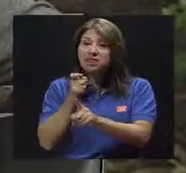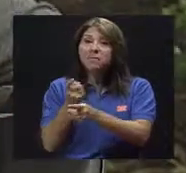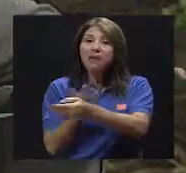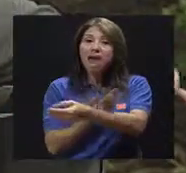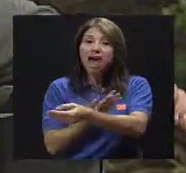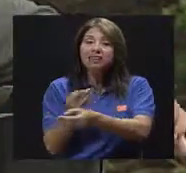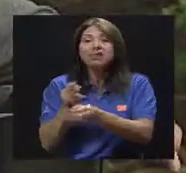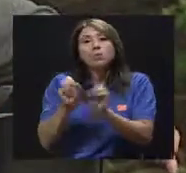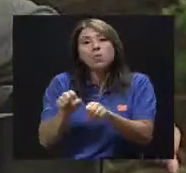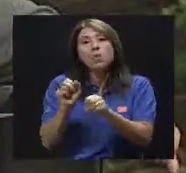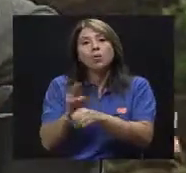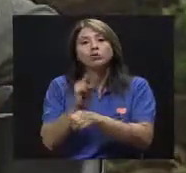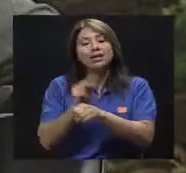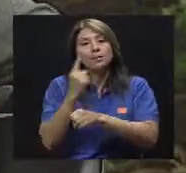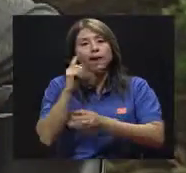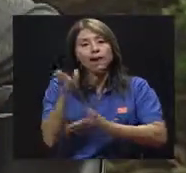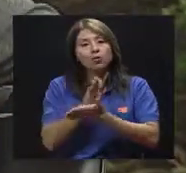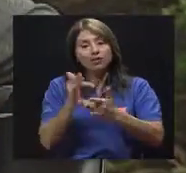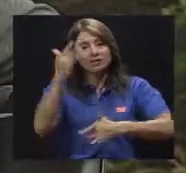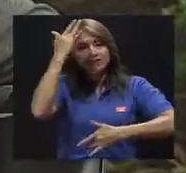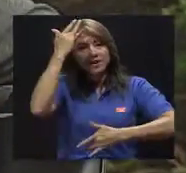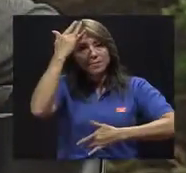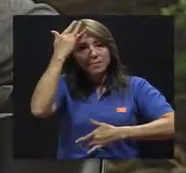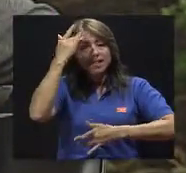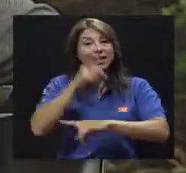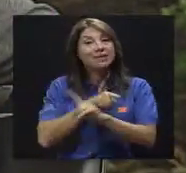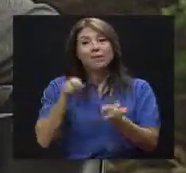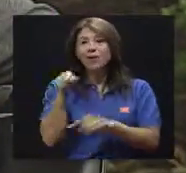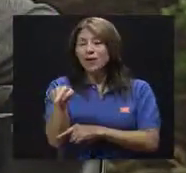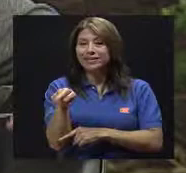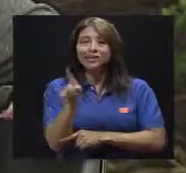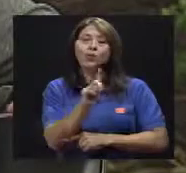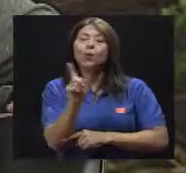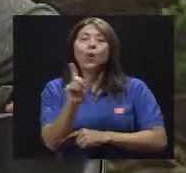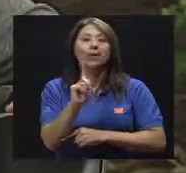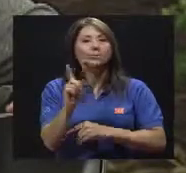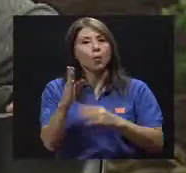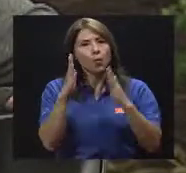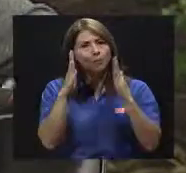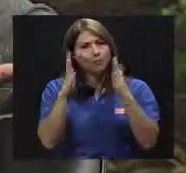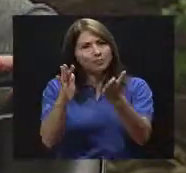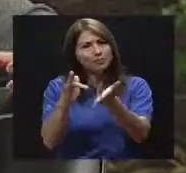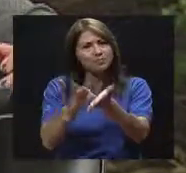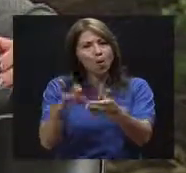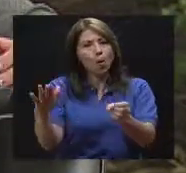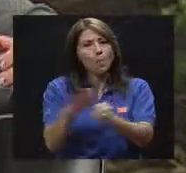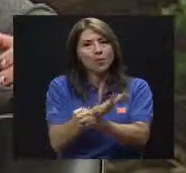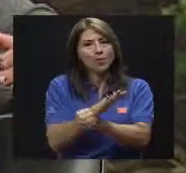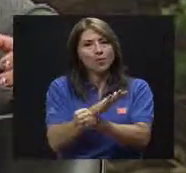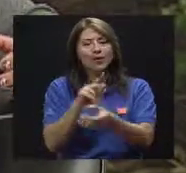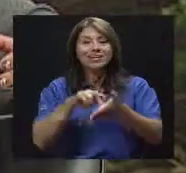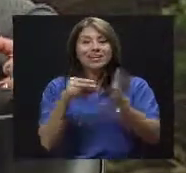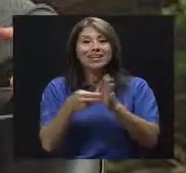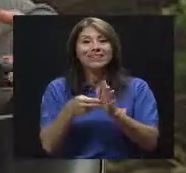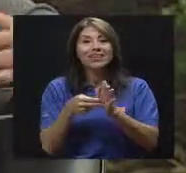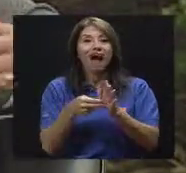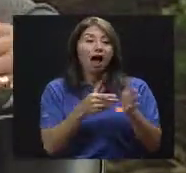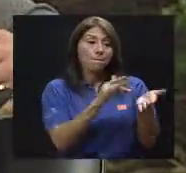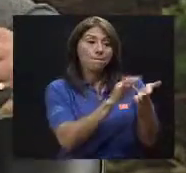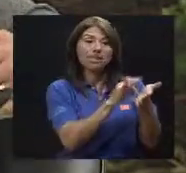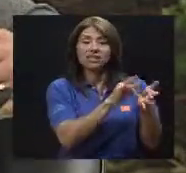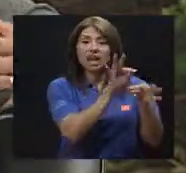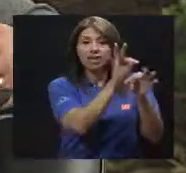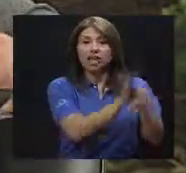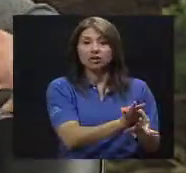sirven para cierto tipo de enfermedades. Lo que pasa es que no son tratamientos completos. Me explico, no puedo sustituir la